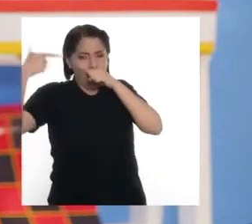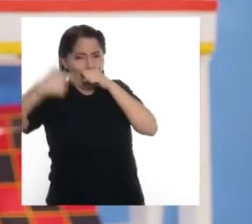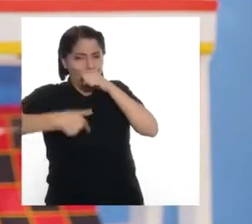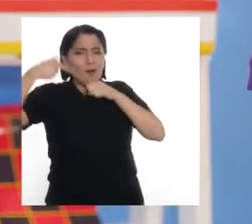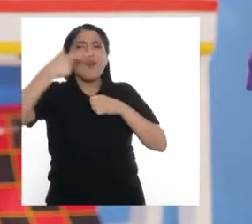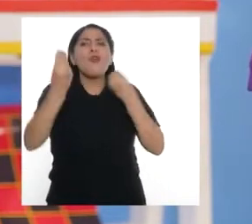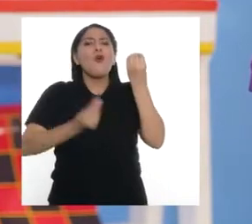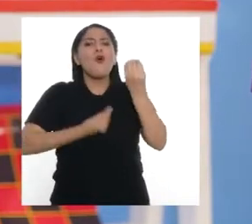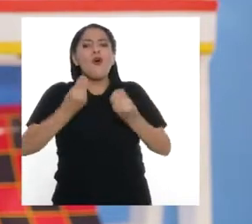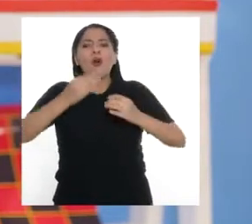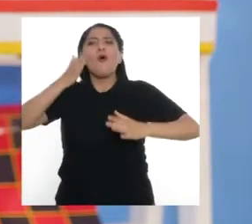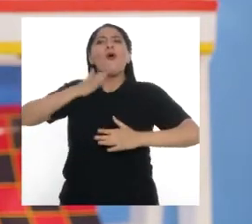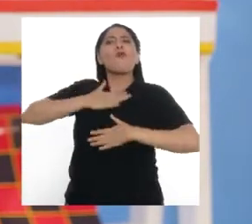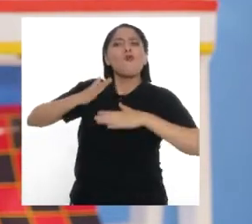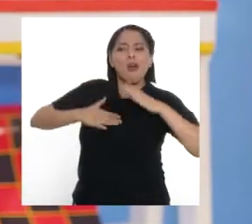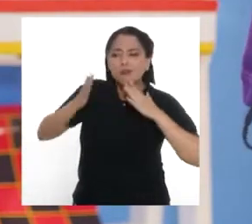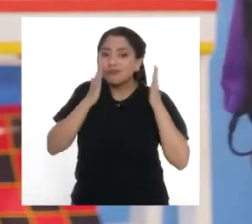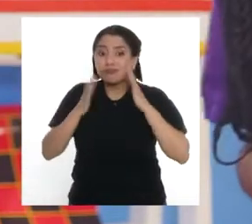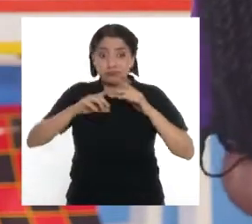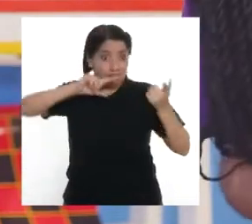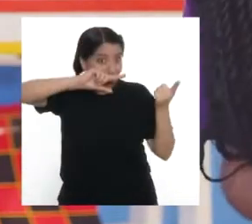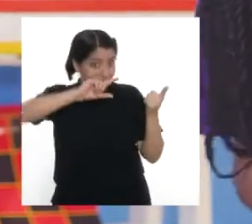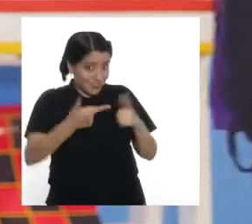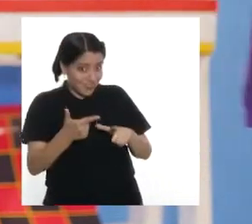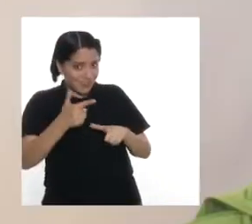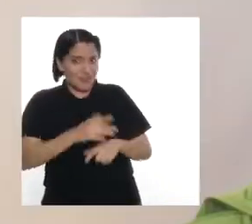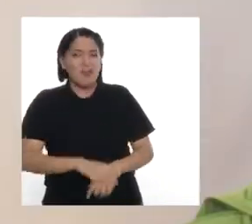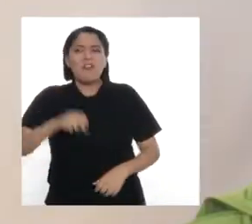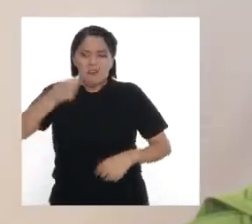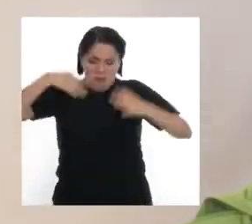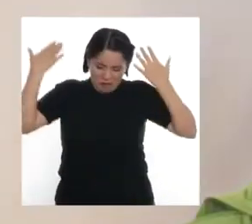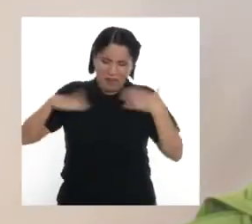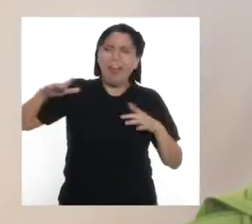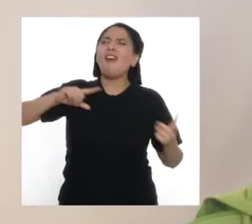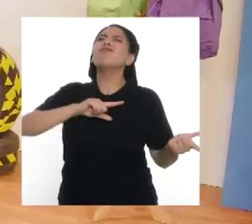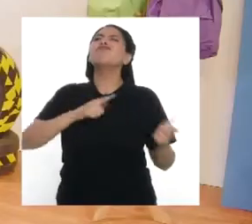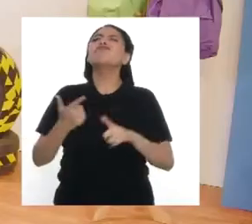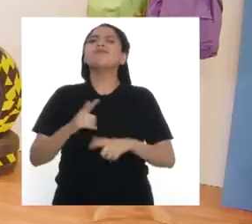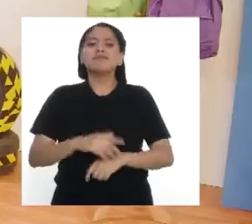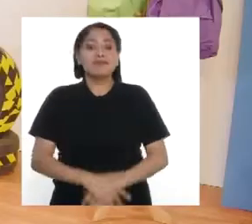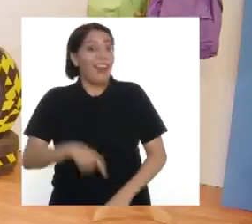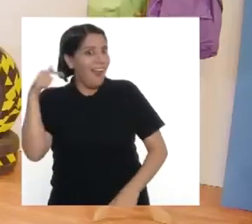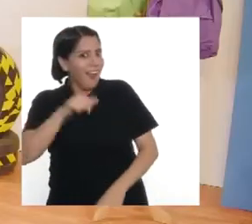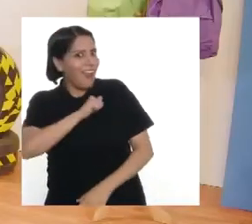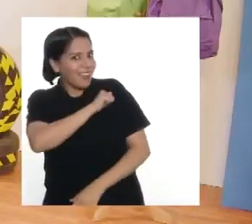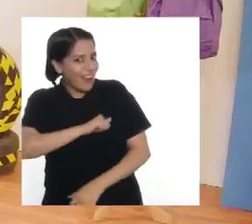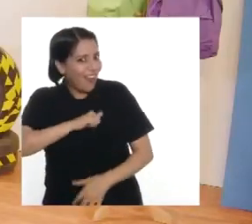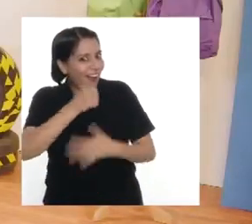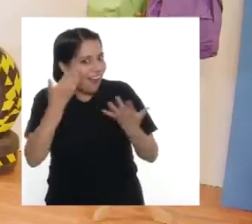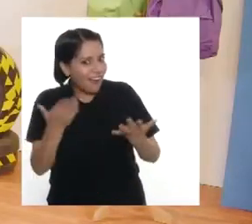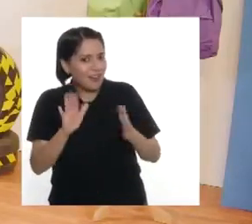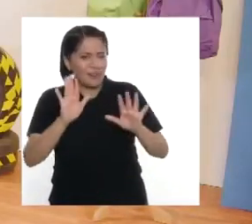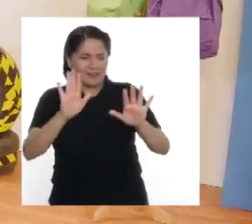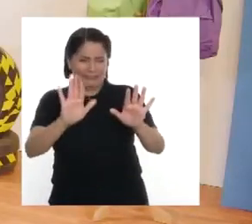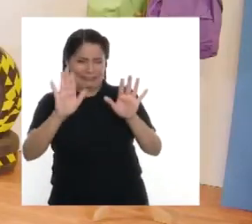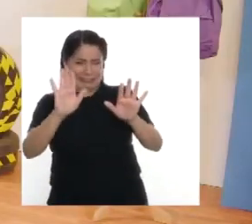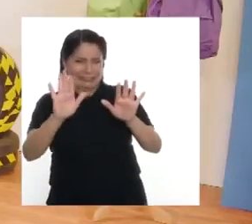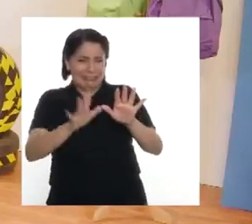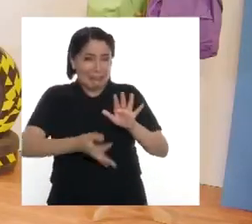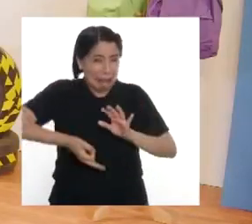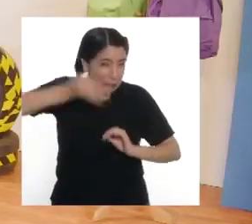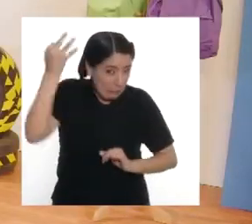tú respondes con sonidos del cuerpo. ¿Estás listo? Yo nací listo. Esa es la actitud. Esperen,